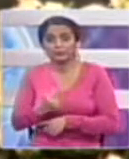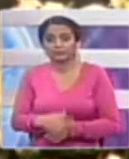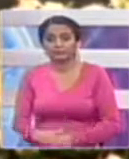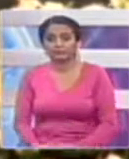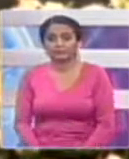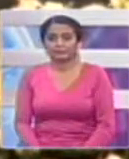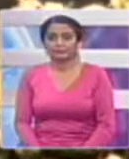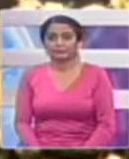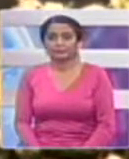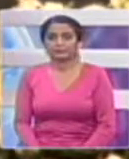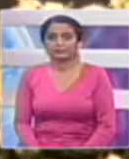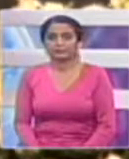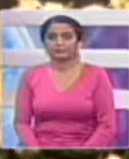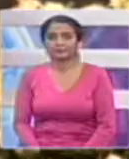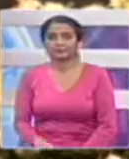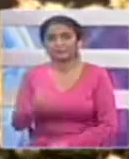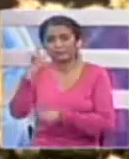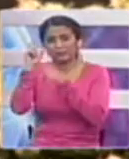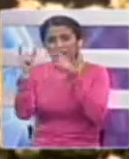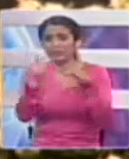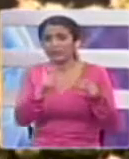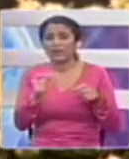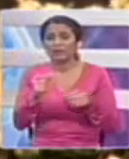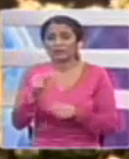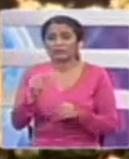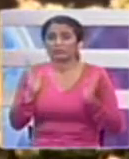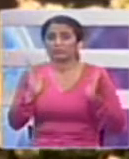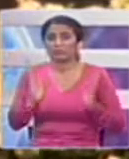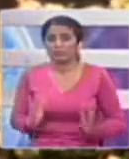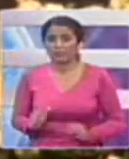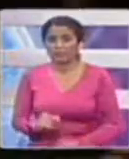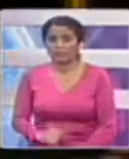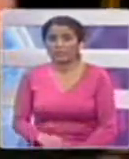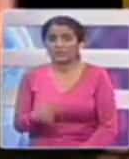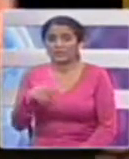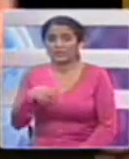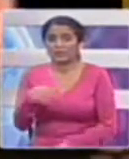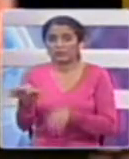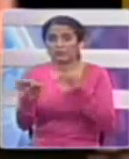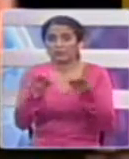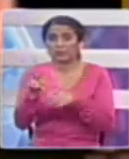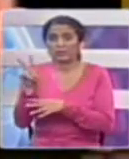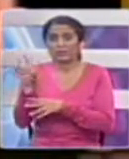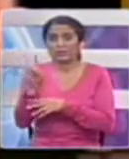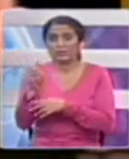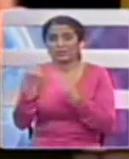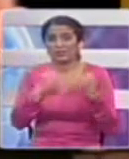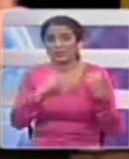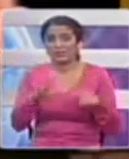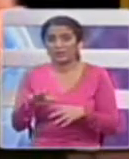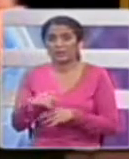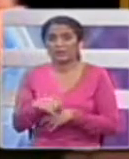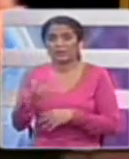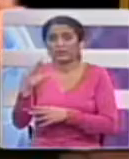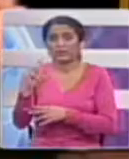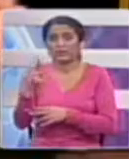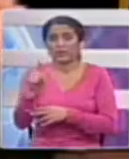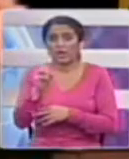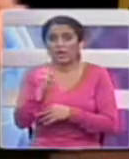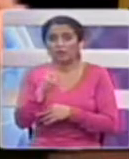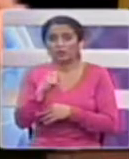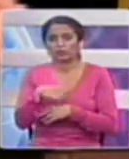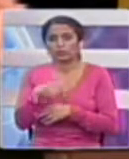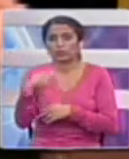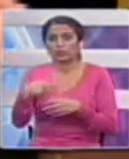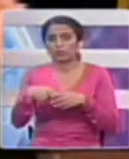El fiscal general del Estado confirmó que el pasado 28 de septiembre, Carlos P. salió de Ecuador con dirección a España,